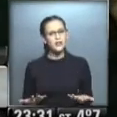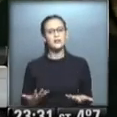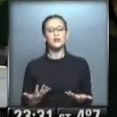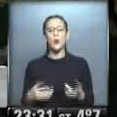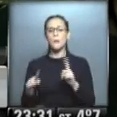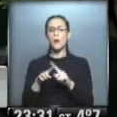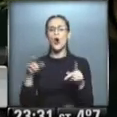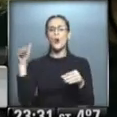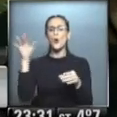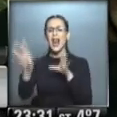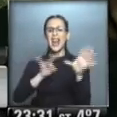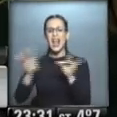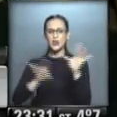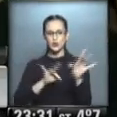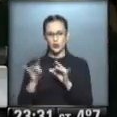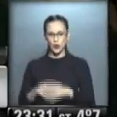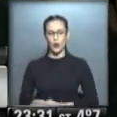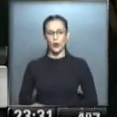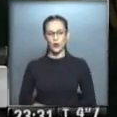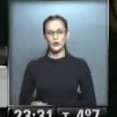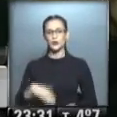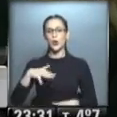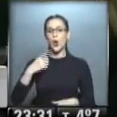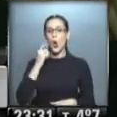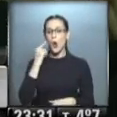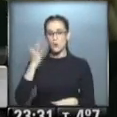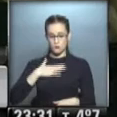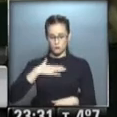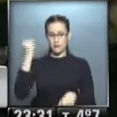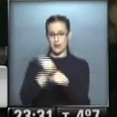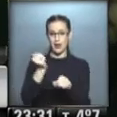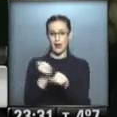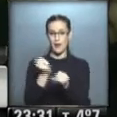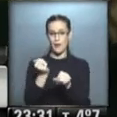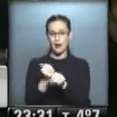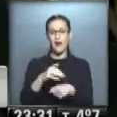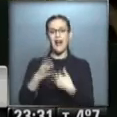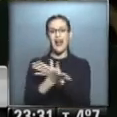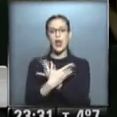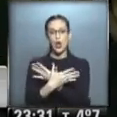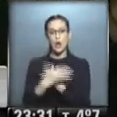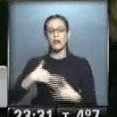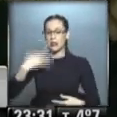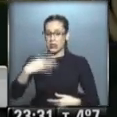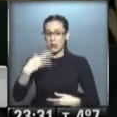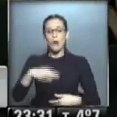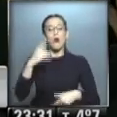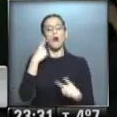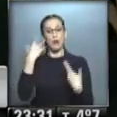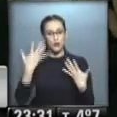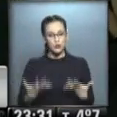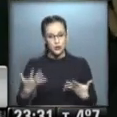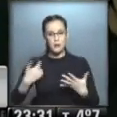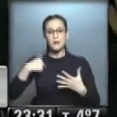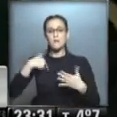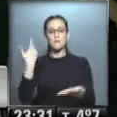político de un distrito local que trabajó en Lomas de Zamora y que tiene que ir conociéndome, ir conociendo la propuesta que